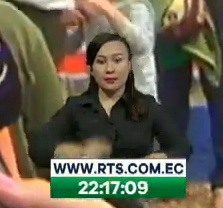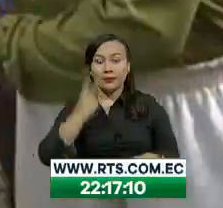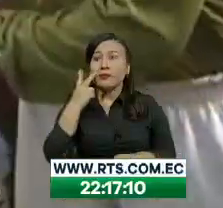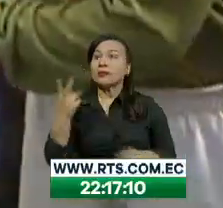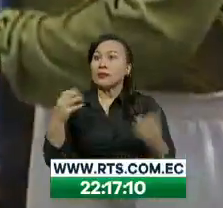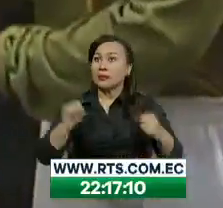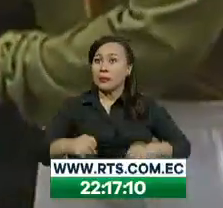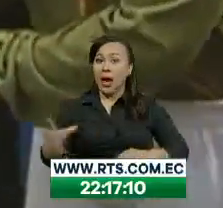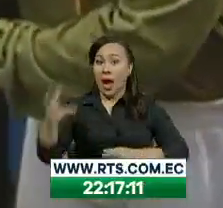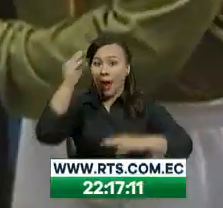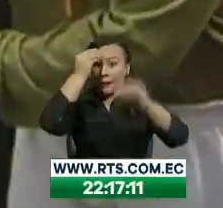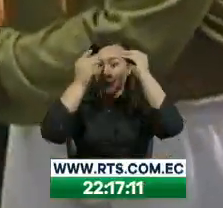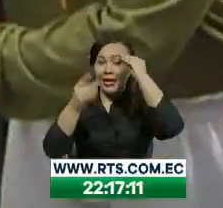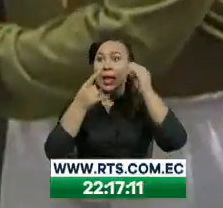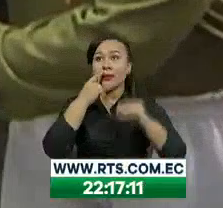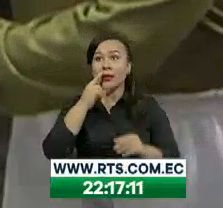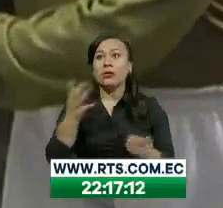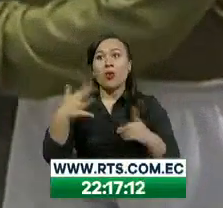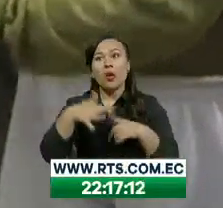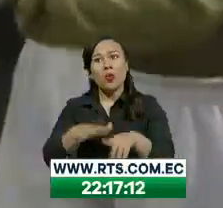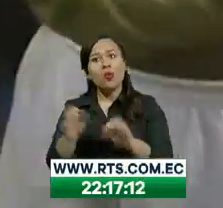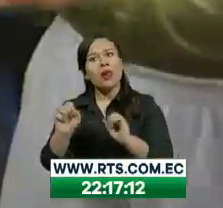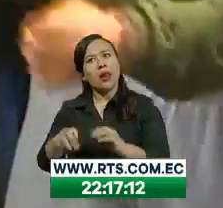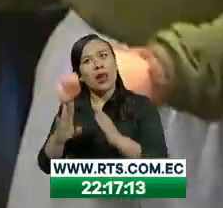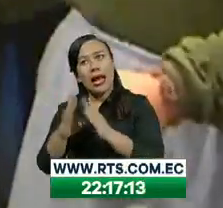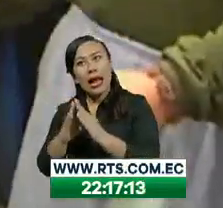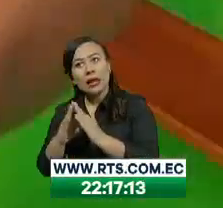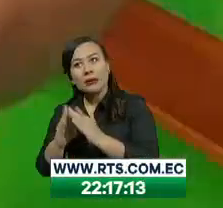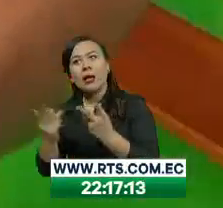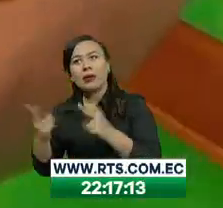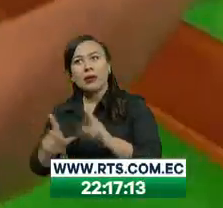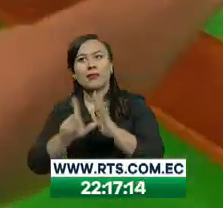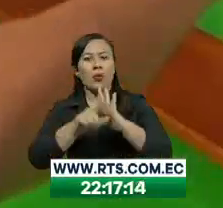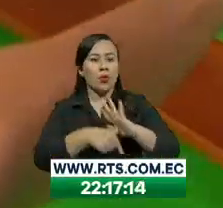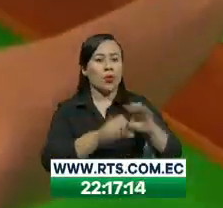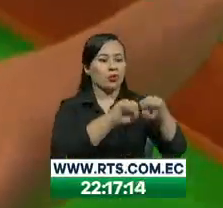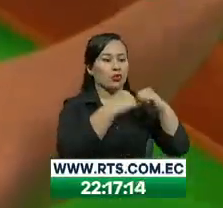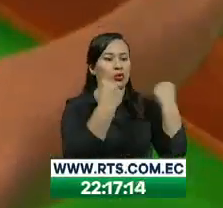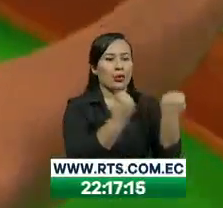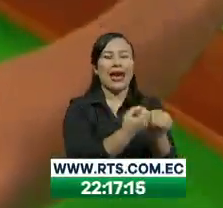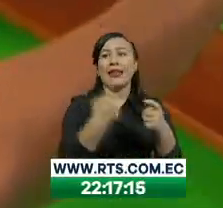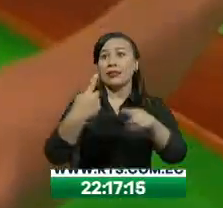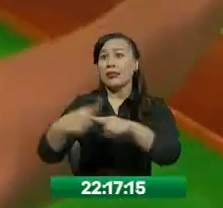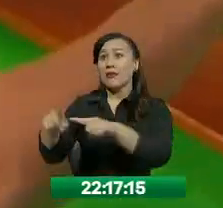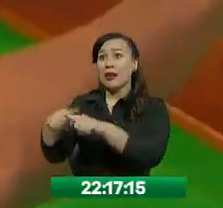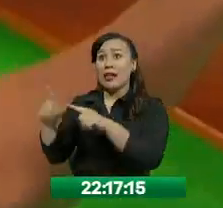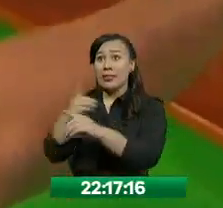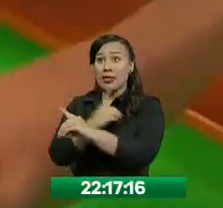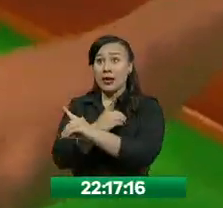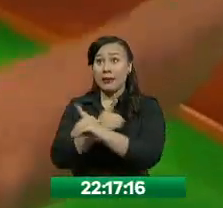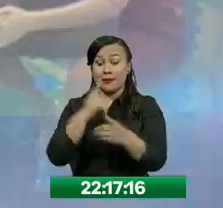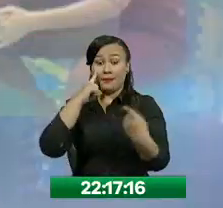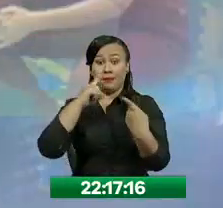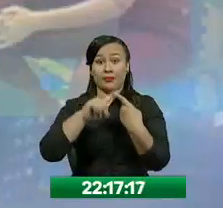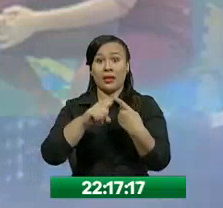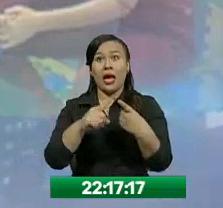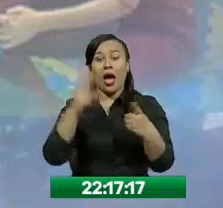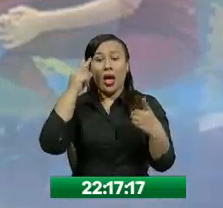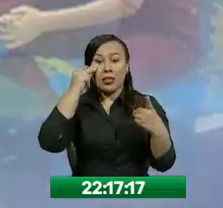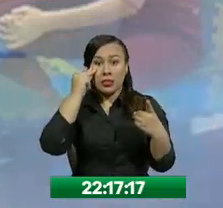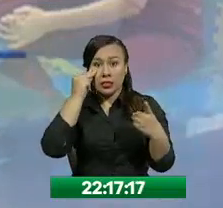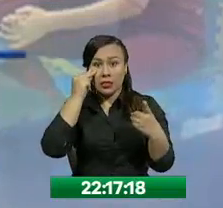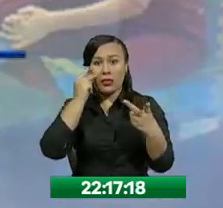complementarias y para que el niño sea incluido en casa primero y después en la sociedad. Los tipos de discapacidad que se atienden son síndrome de